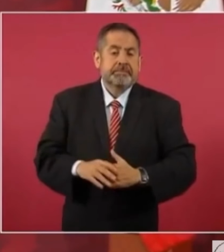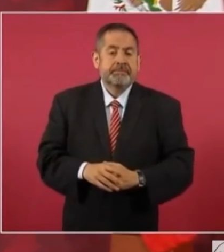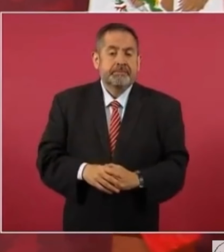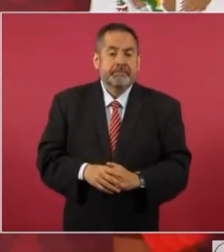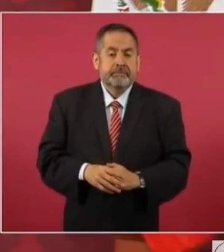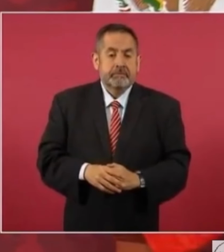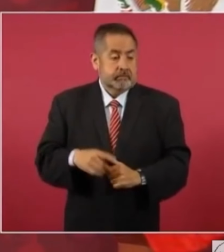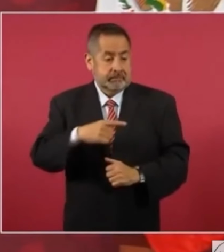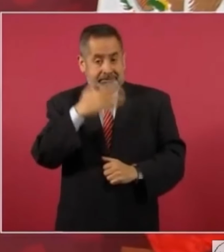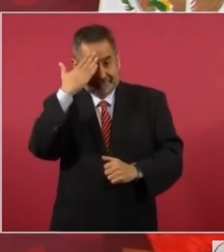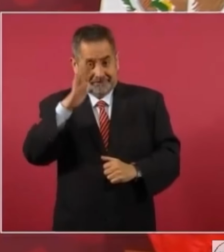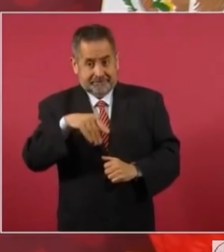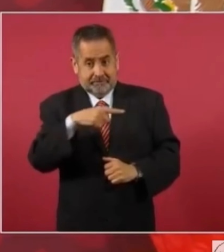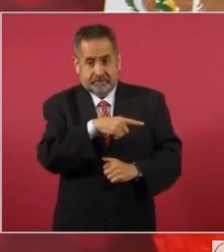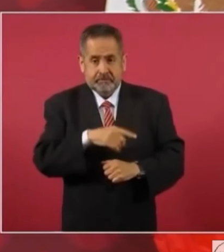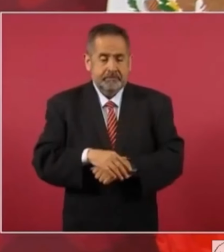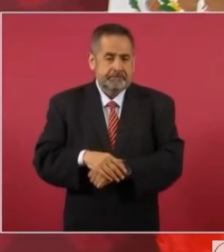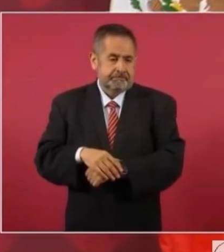Y a la señora la